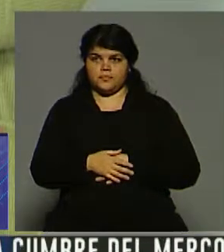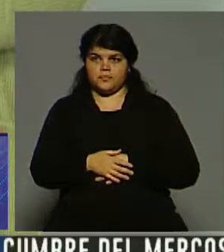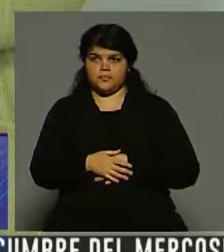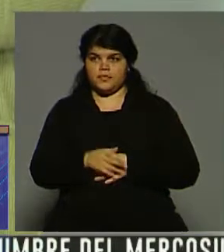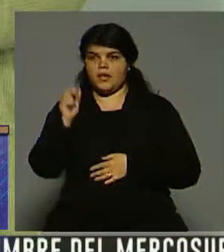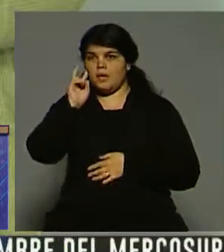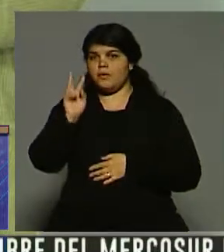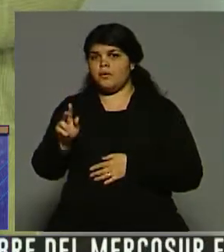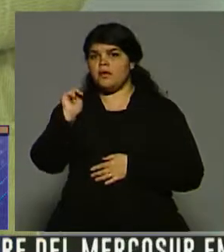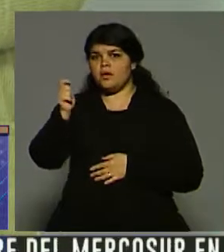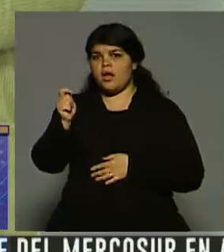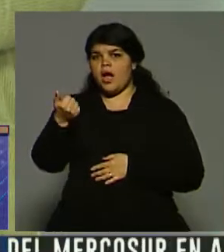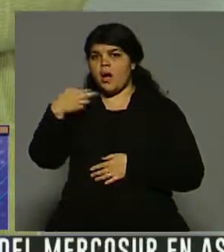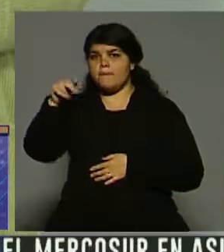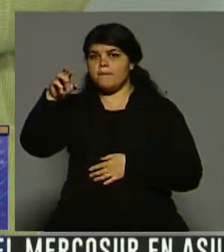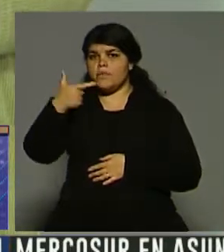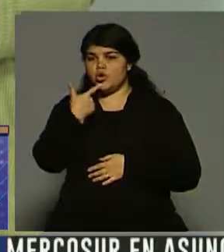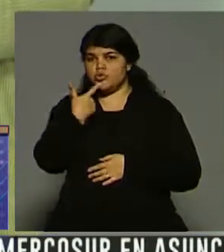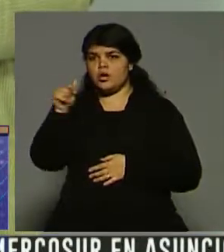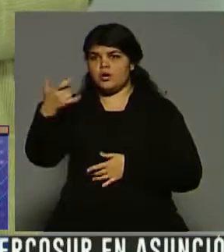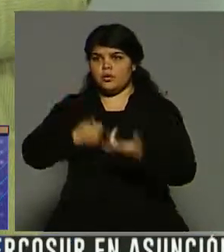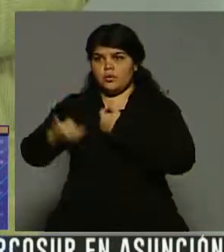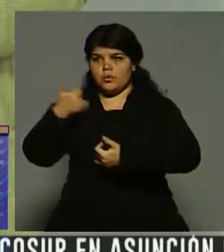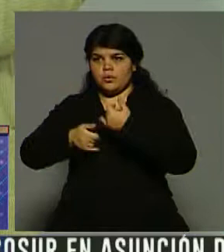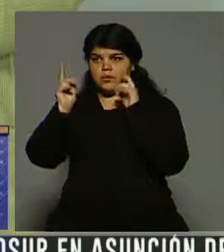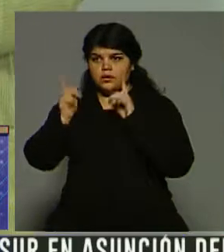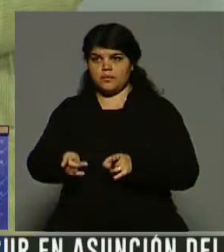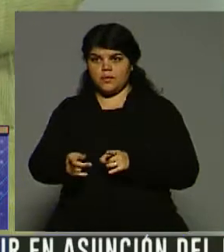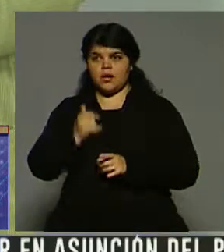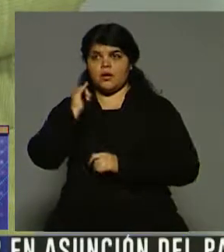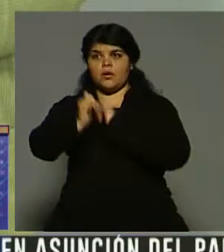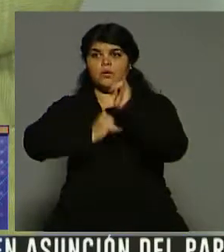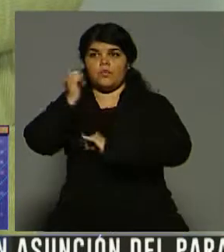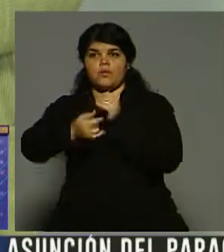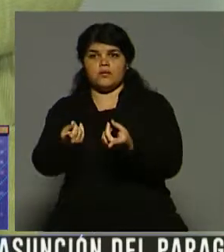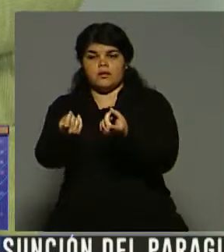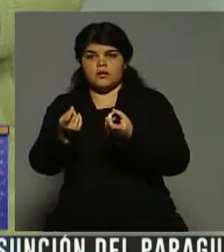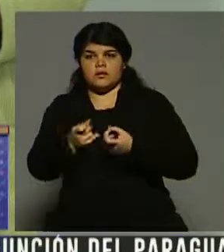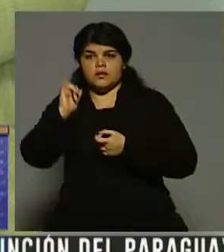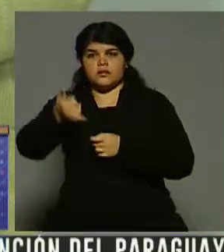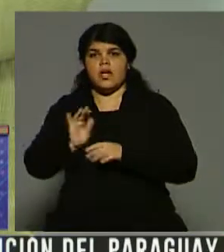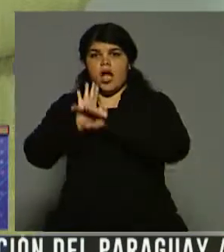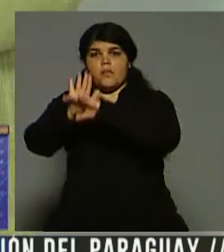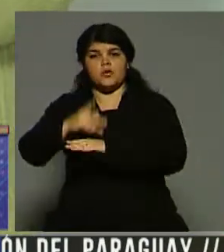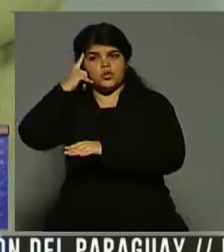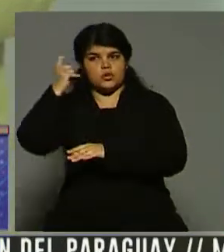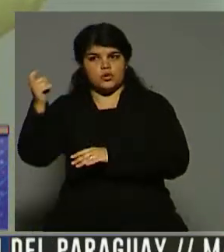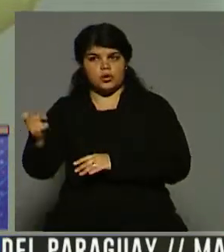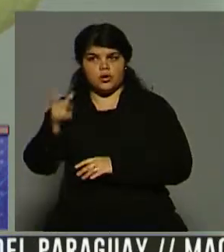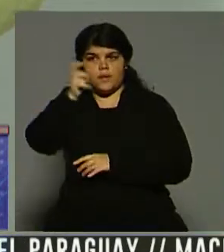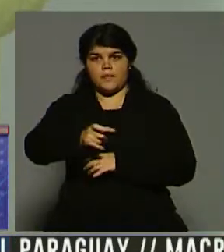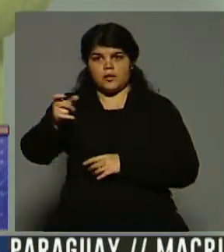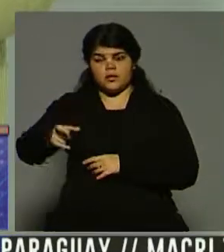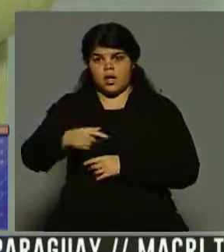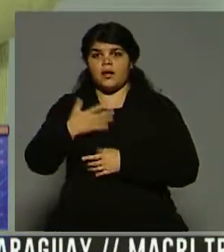Ahí veíamos a la titular de AMPROS aclarando un poco el panorama y sobre todo haciendo hincapié en que se necesita apoyo psicológico en caso de que se lleve adelante